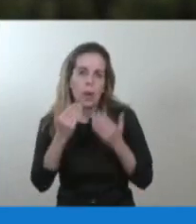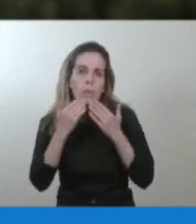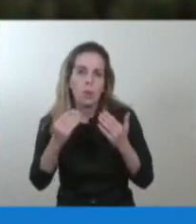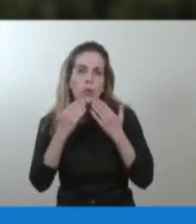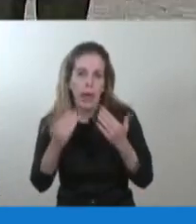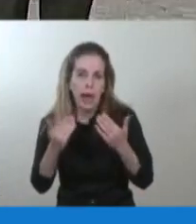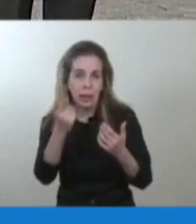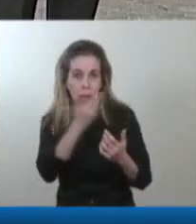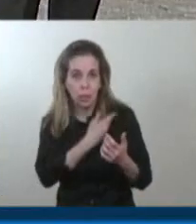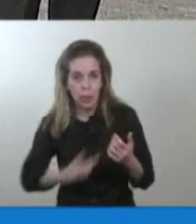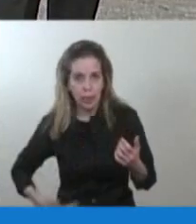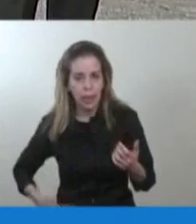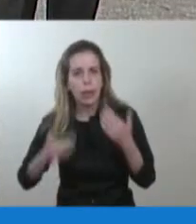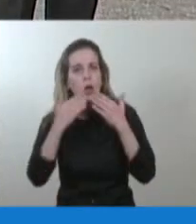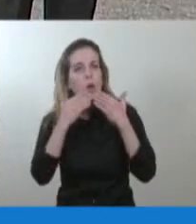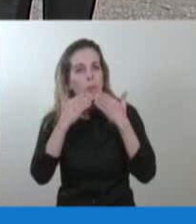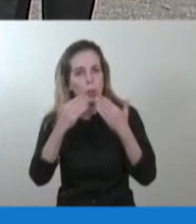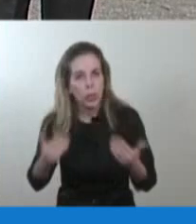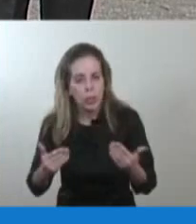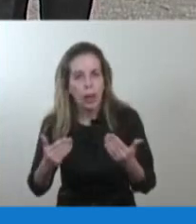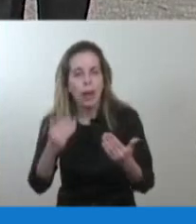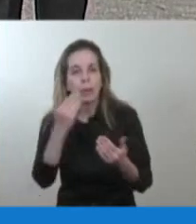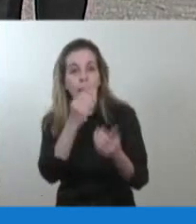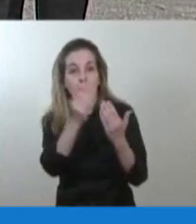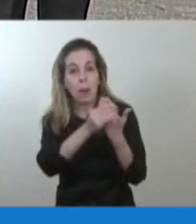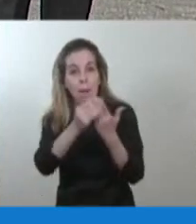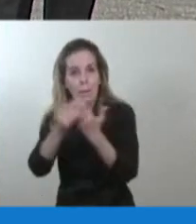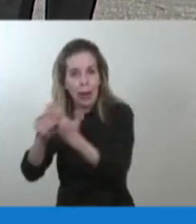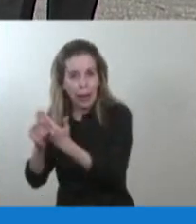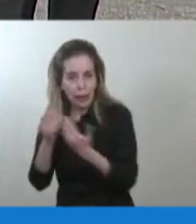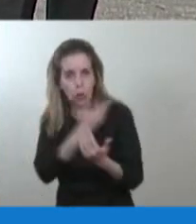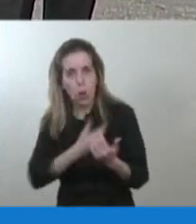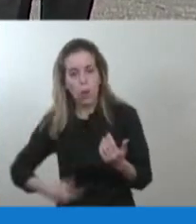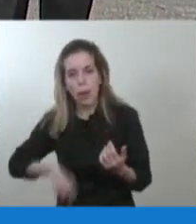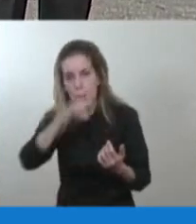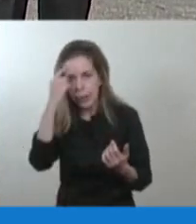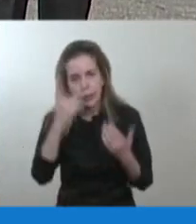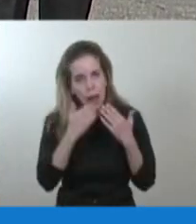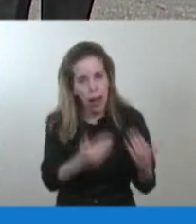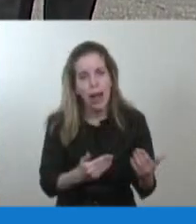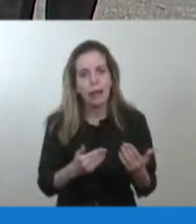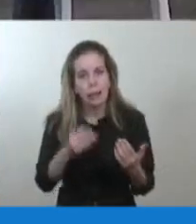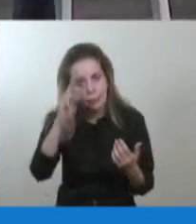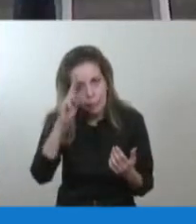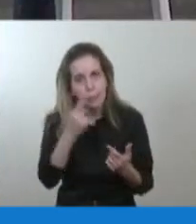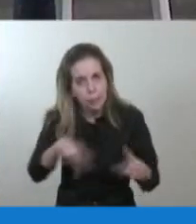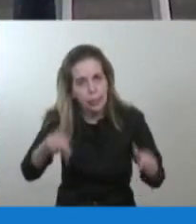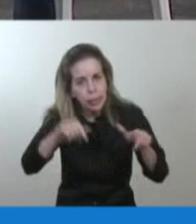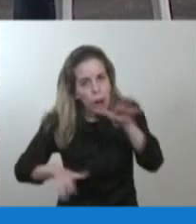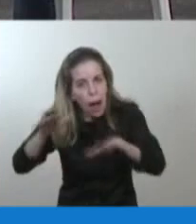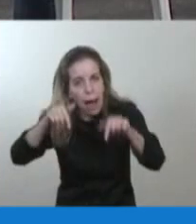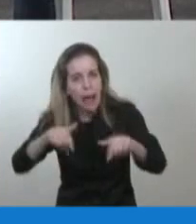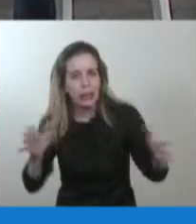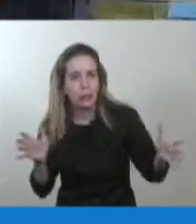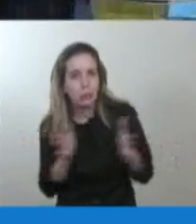gracias presidente muchísimas gracias a los ministros del gobierno nacional que han permitido que esto se puede